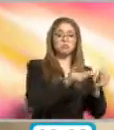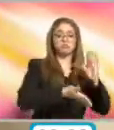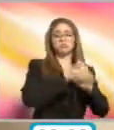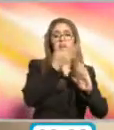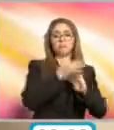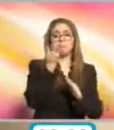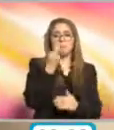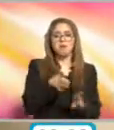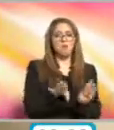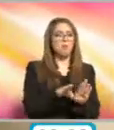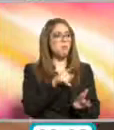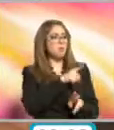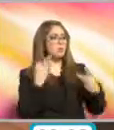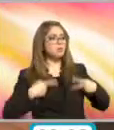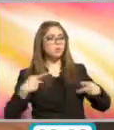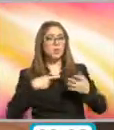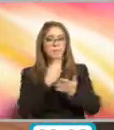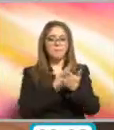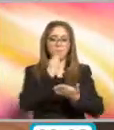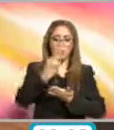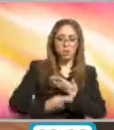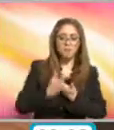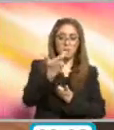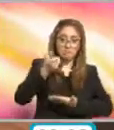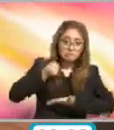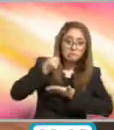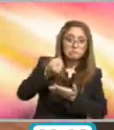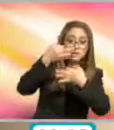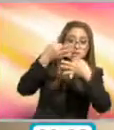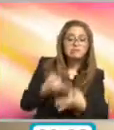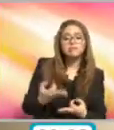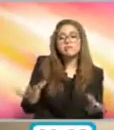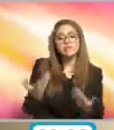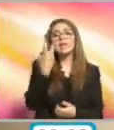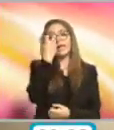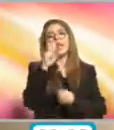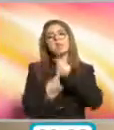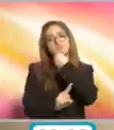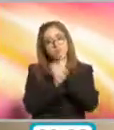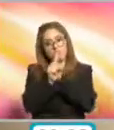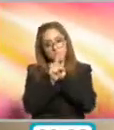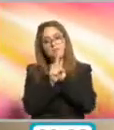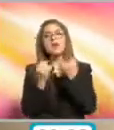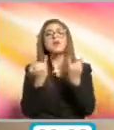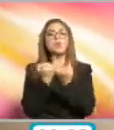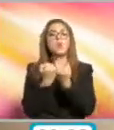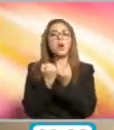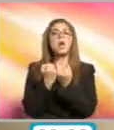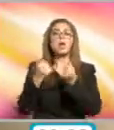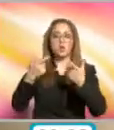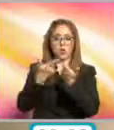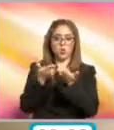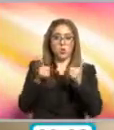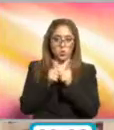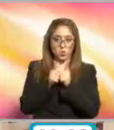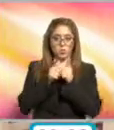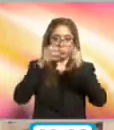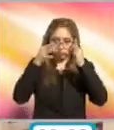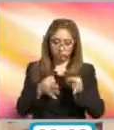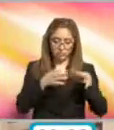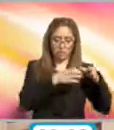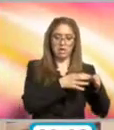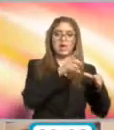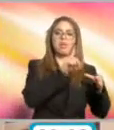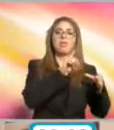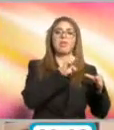a todos los beneficiarios de estos programas. Esos son los primeros que vamos a tener en contra. Los demócratas que han dicho que no va a pasar el muro, ellos no van a